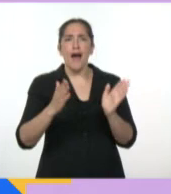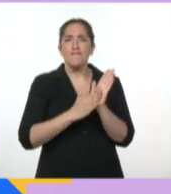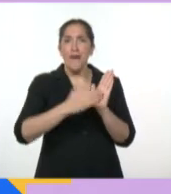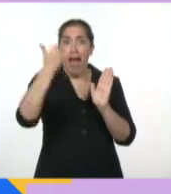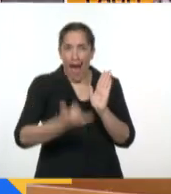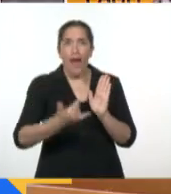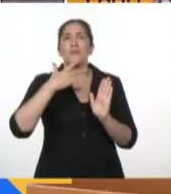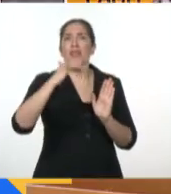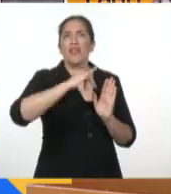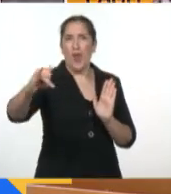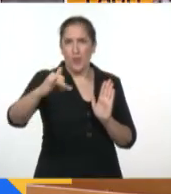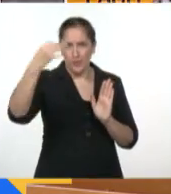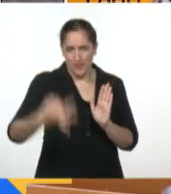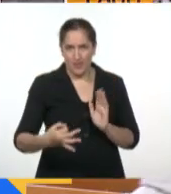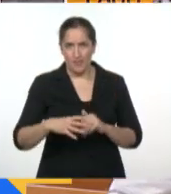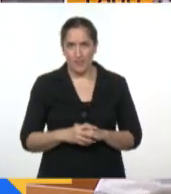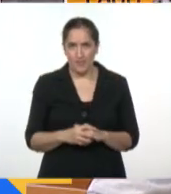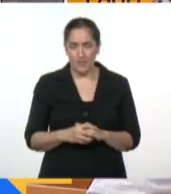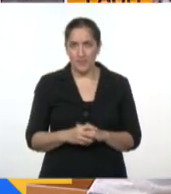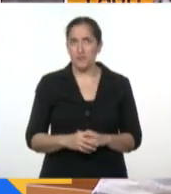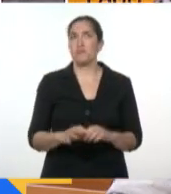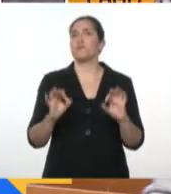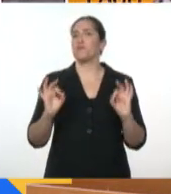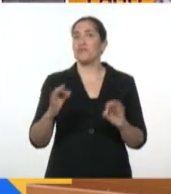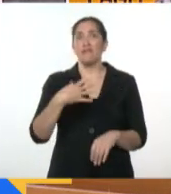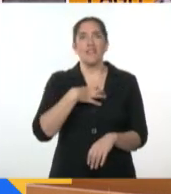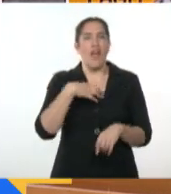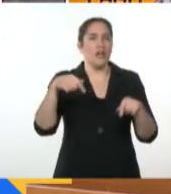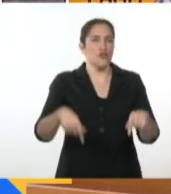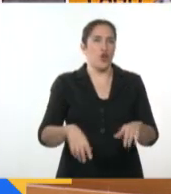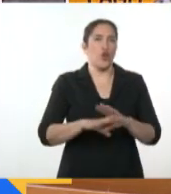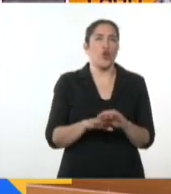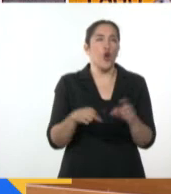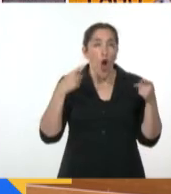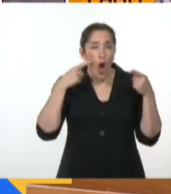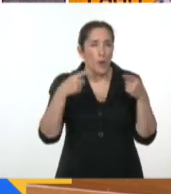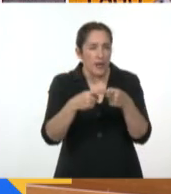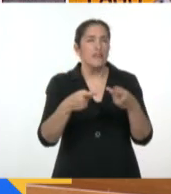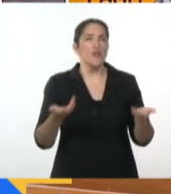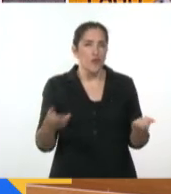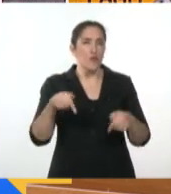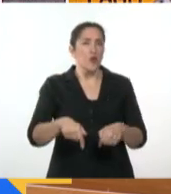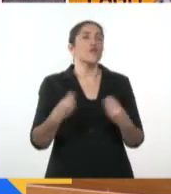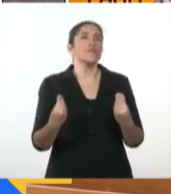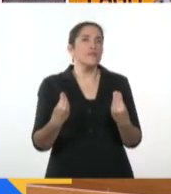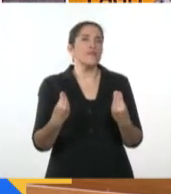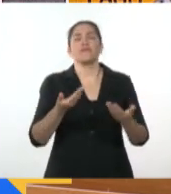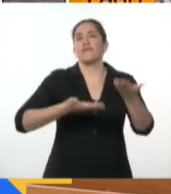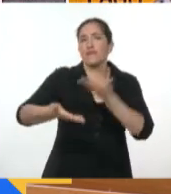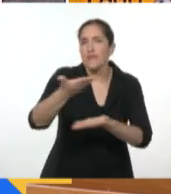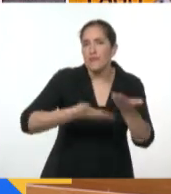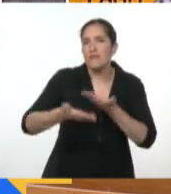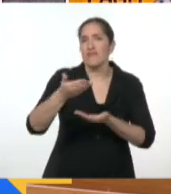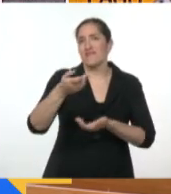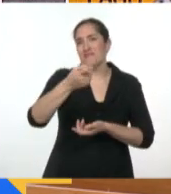correspondiente. Bueno, me parece que la clase de hoy tenía ese objetivo, ¿no? Un poco compartir con los chicos y